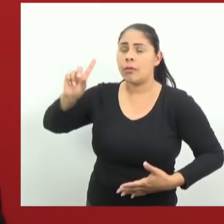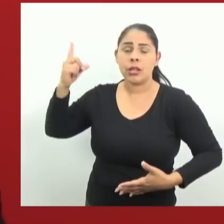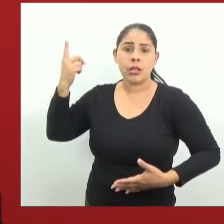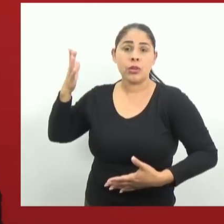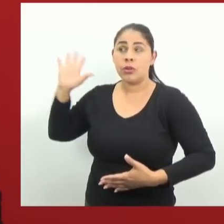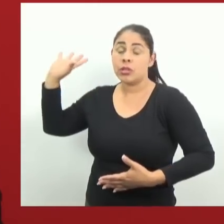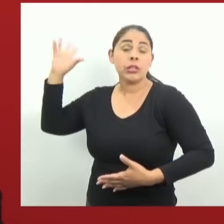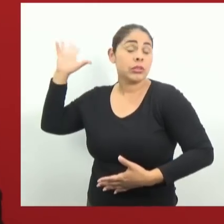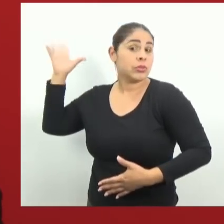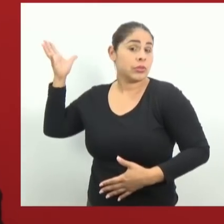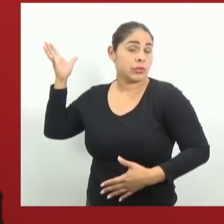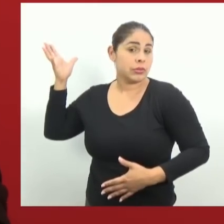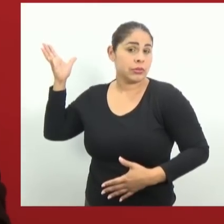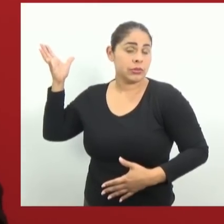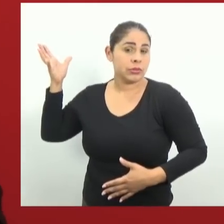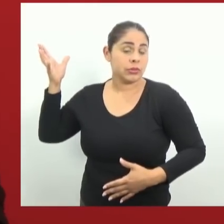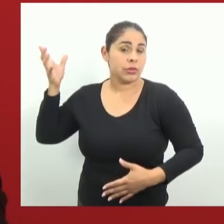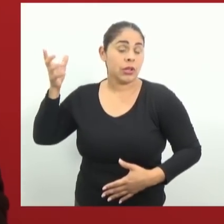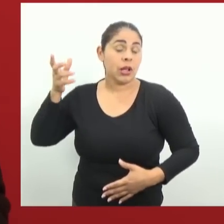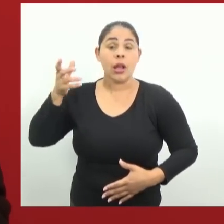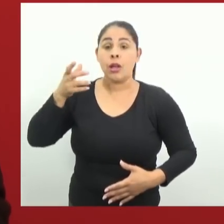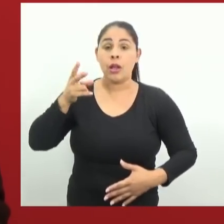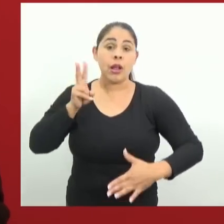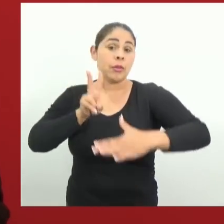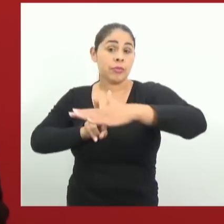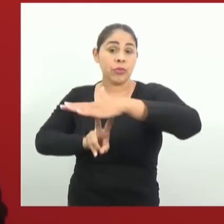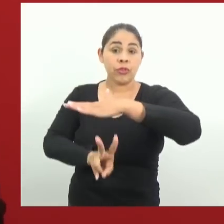Cuando el profeta Daniel,